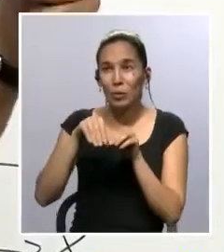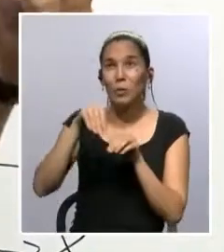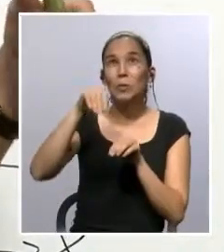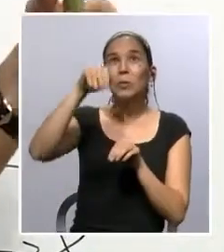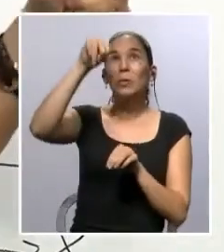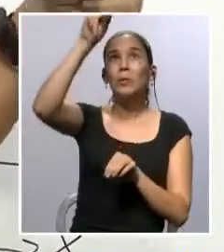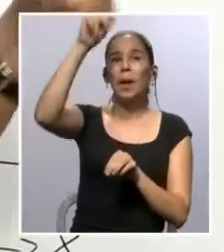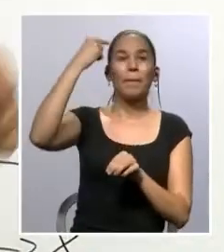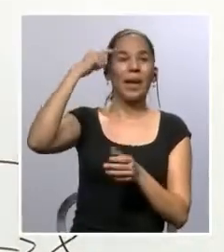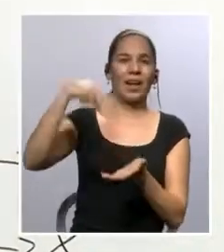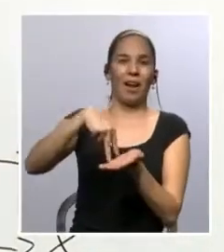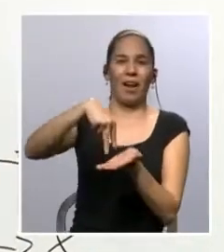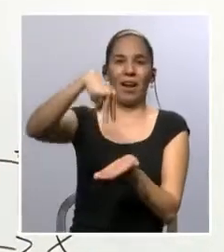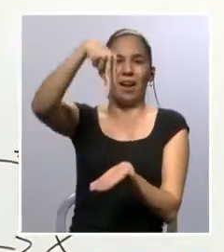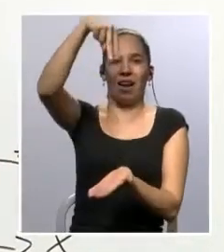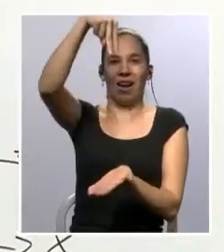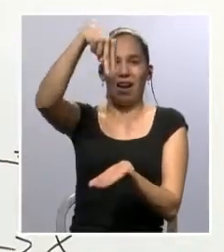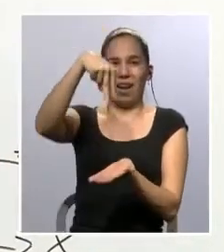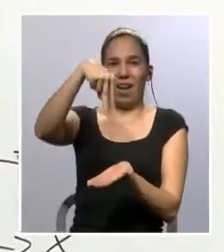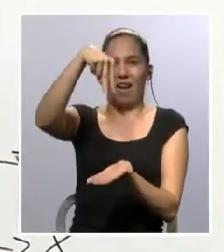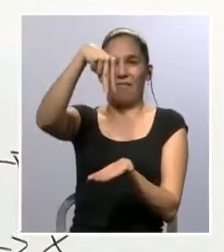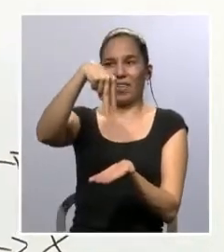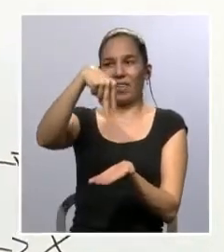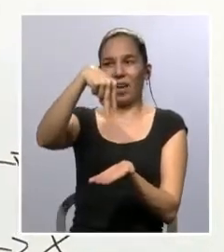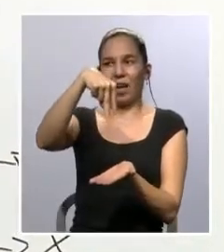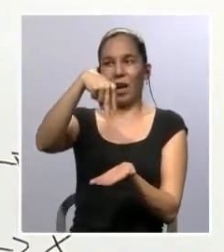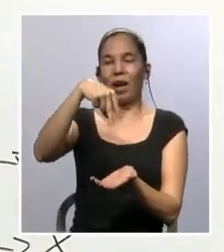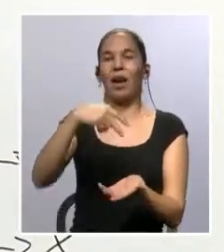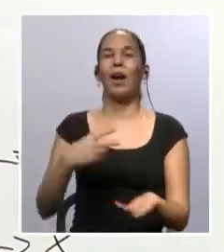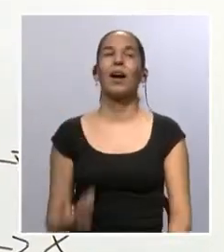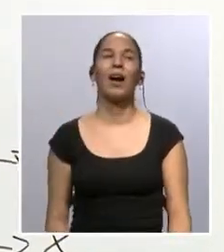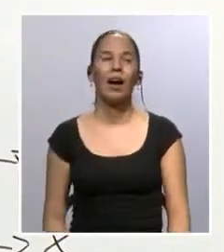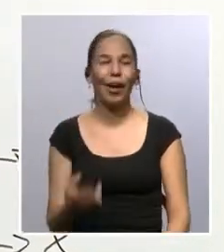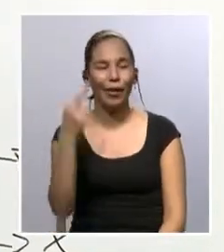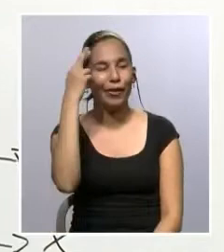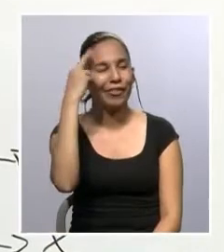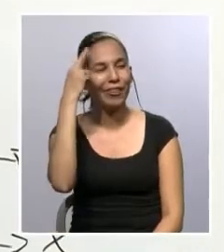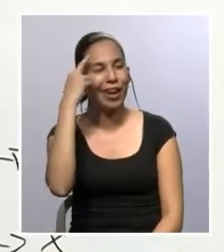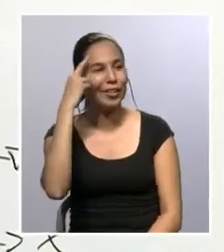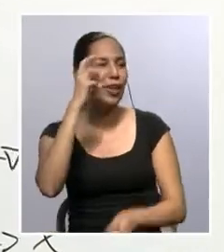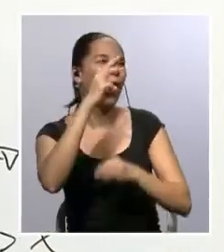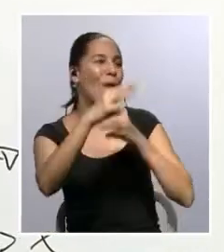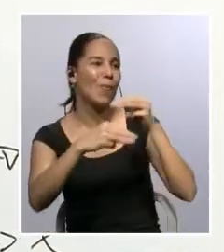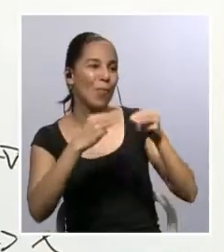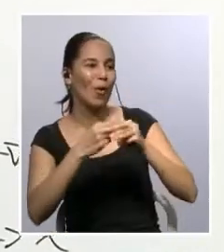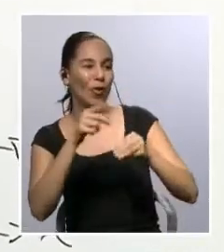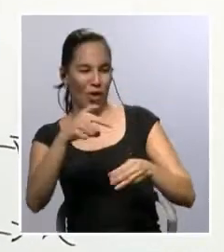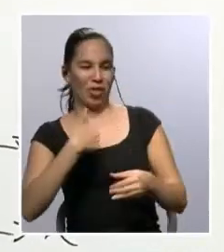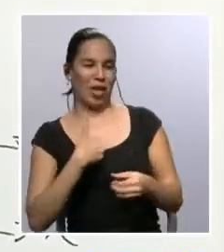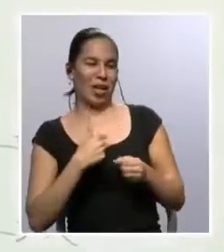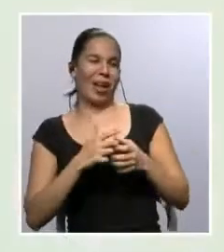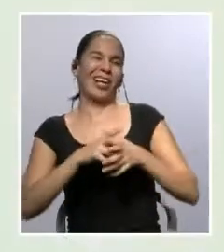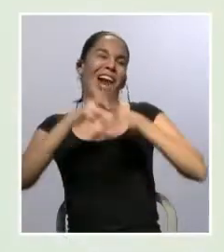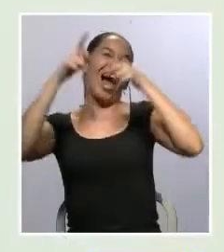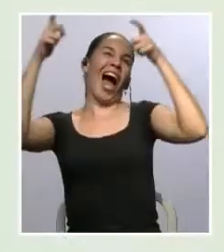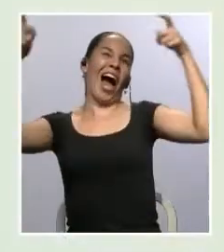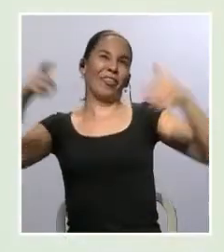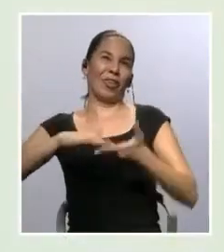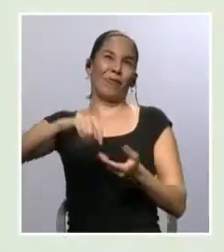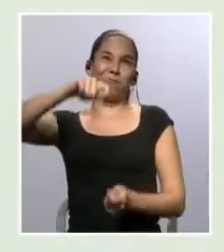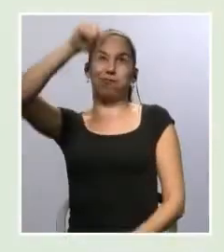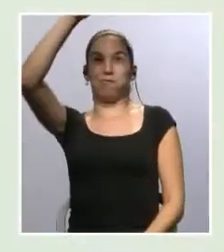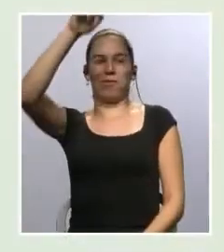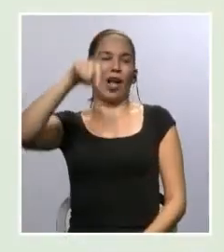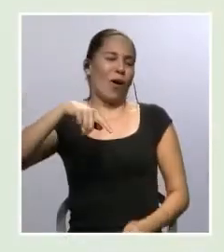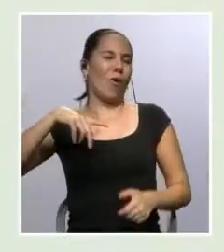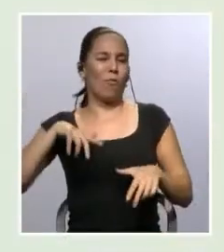levite en el aire. Con razón, wow, siempre pasa rescatando a todo el mundo. Claro, con ese tamaño, por supuesto, es facilísimo. Sí, claro.